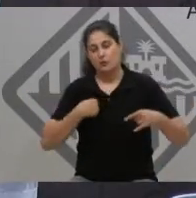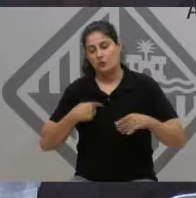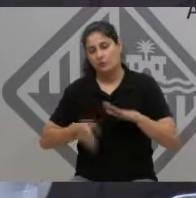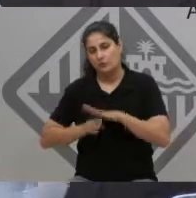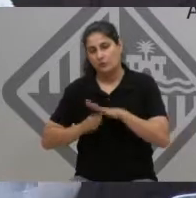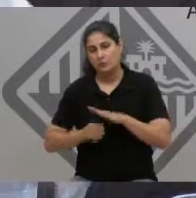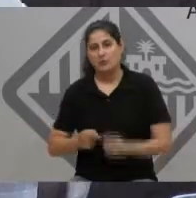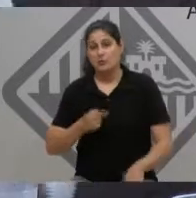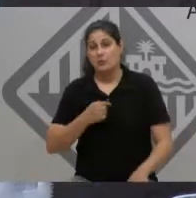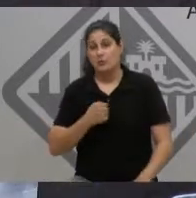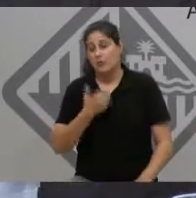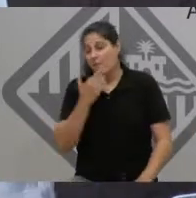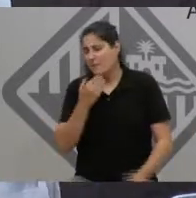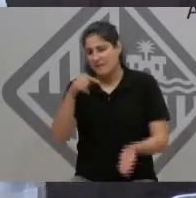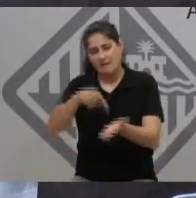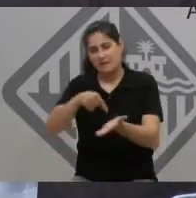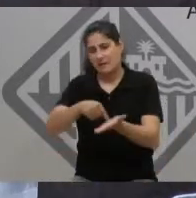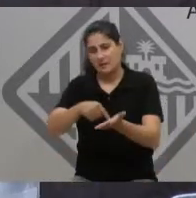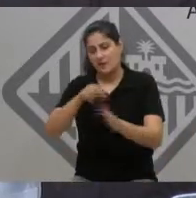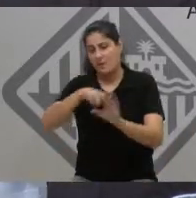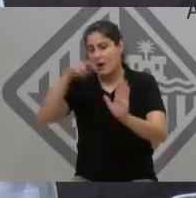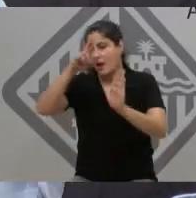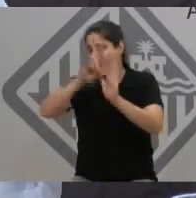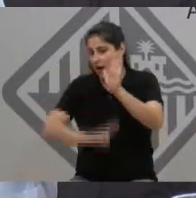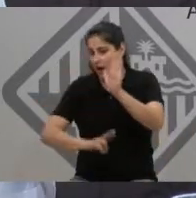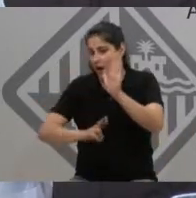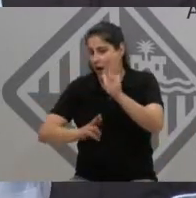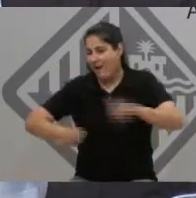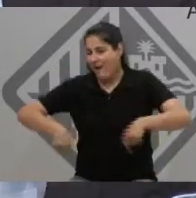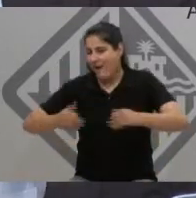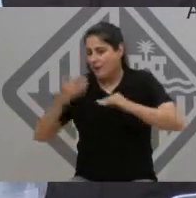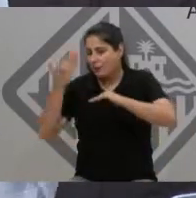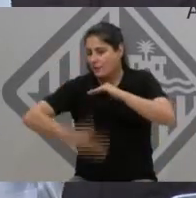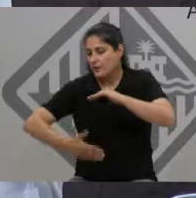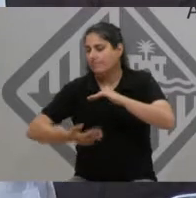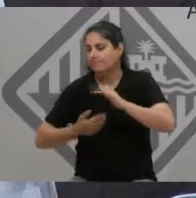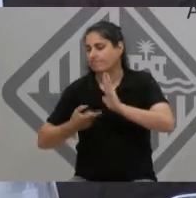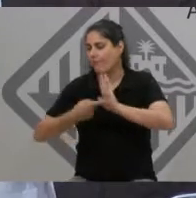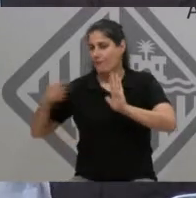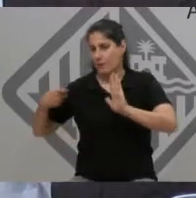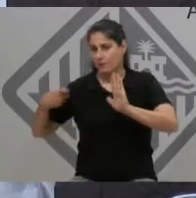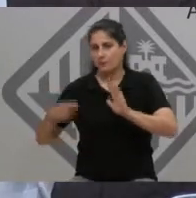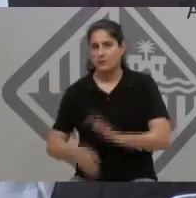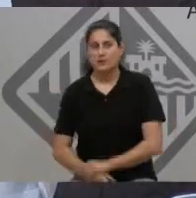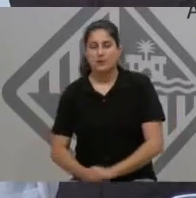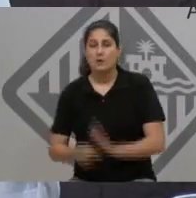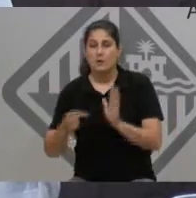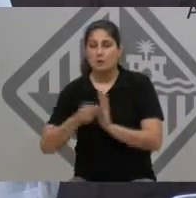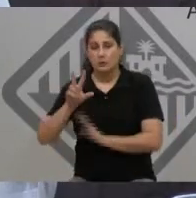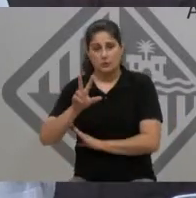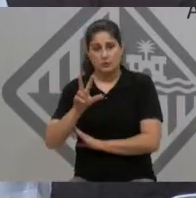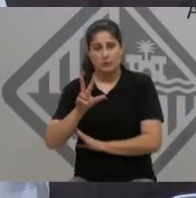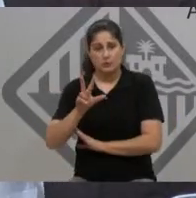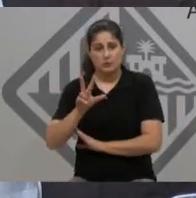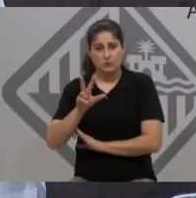que se elimine, se suavice, se quite la regla de gasto. El punto 3, bueno, votaremos en contra. El punto 3, ya lo he comentado,